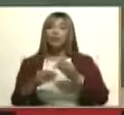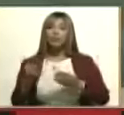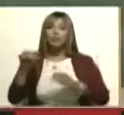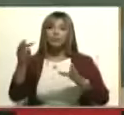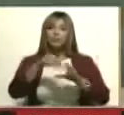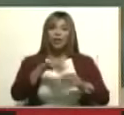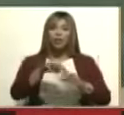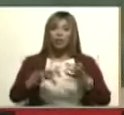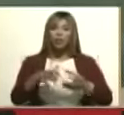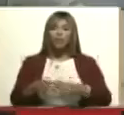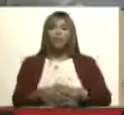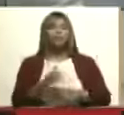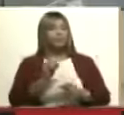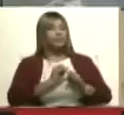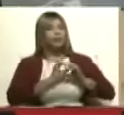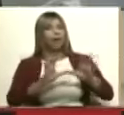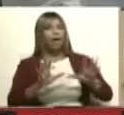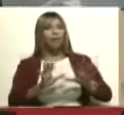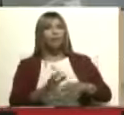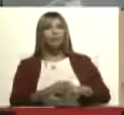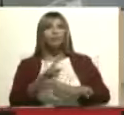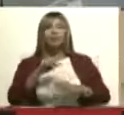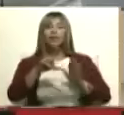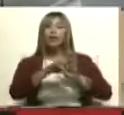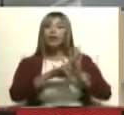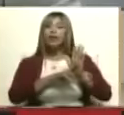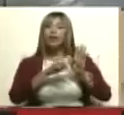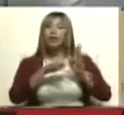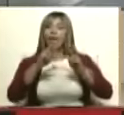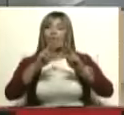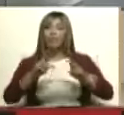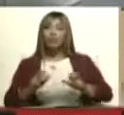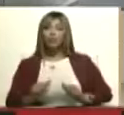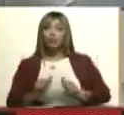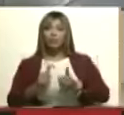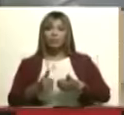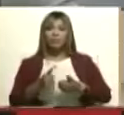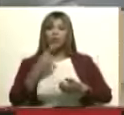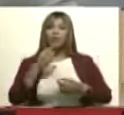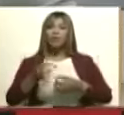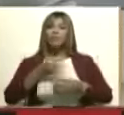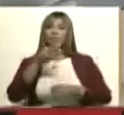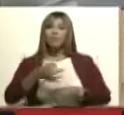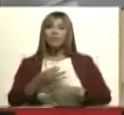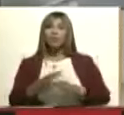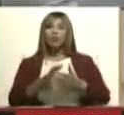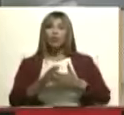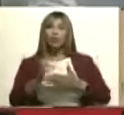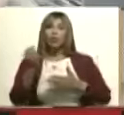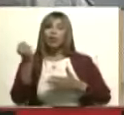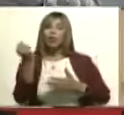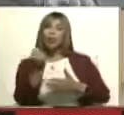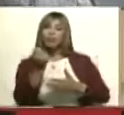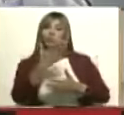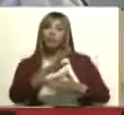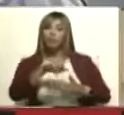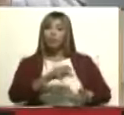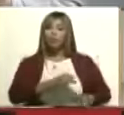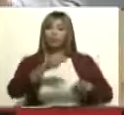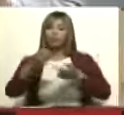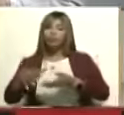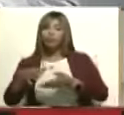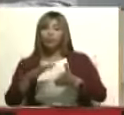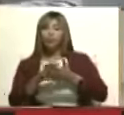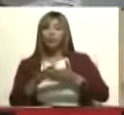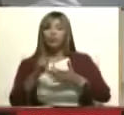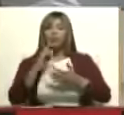de esta situación? Bueno, sí, así como está la línea de investigación inicial que él habla de un homicidio-suicidio producto